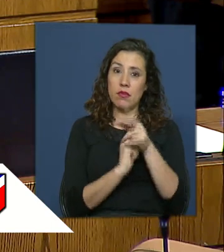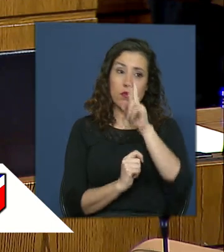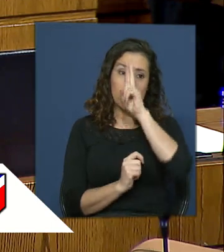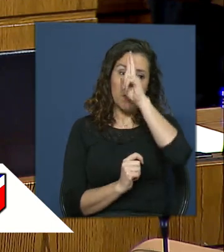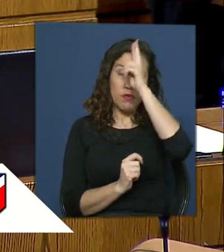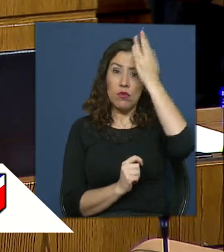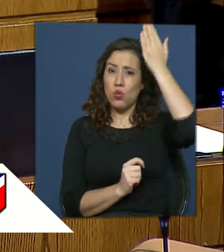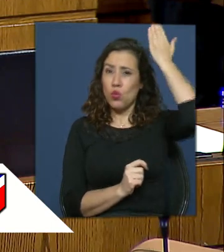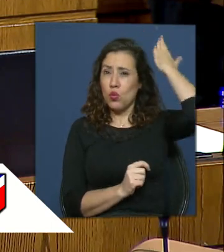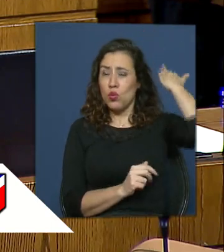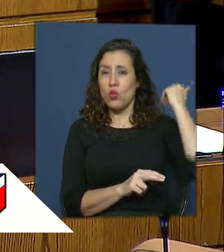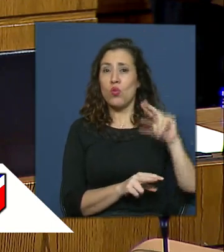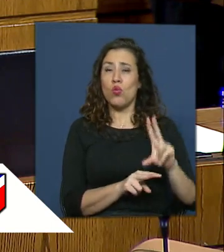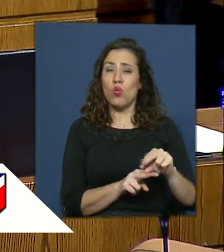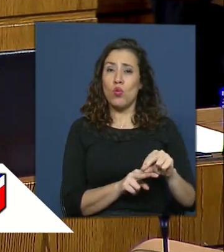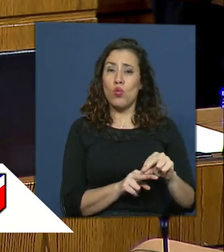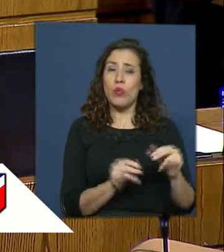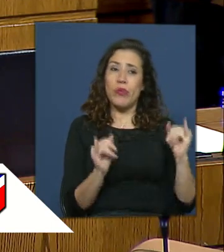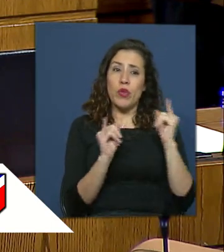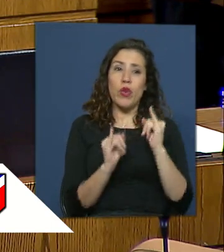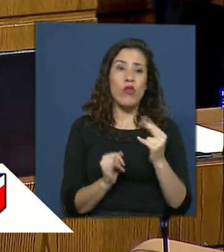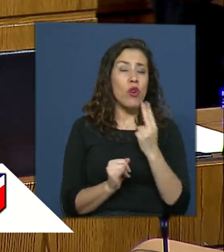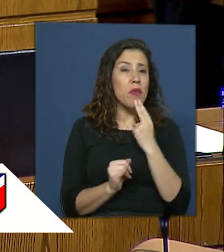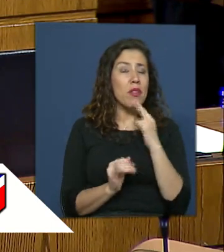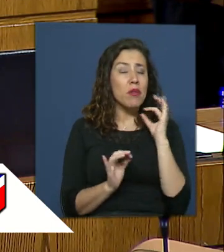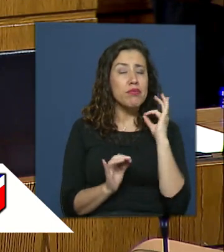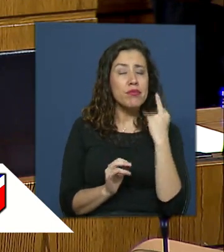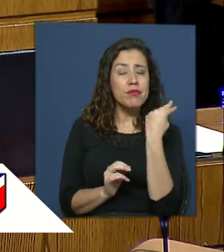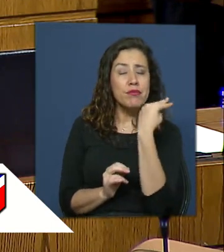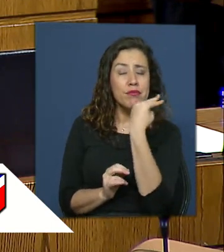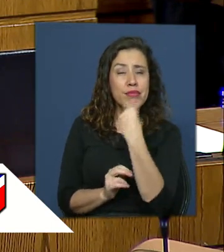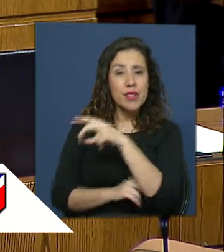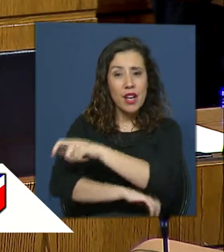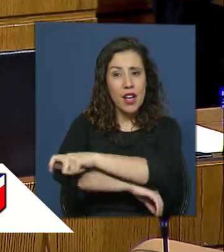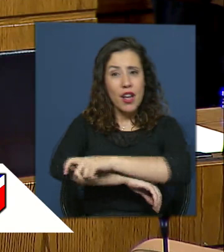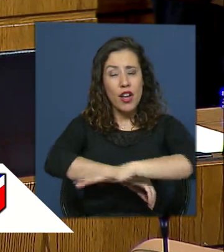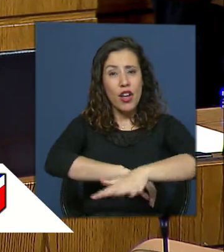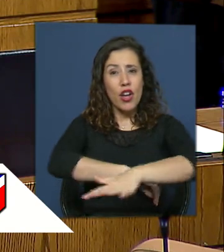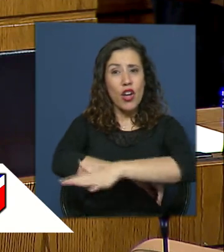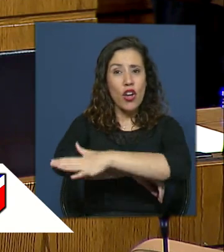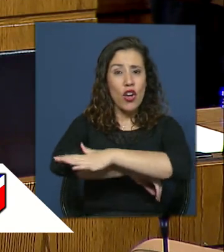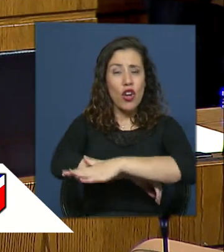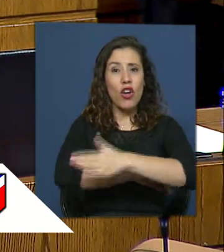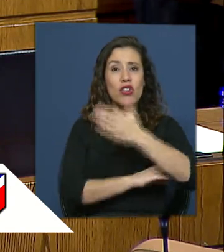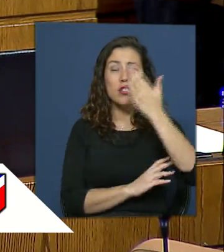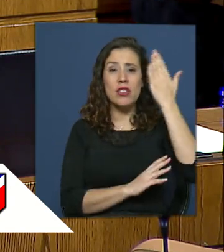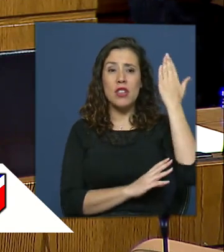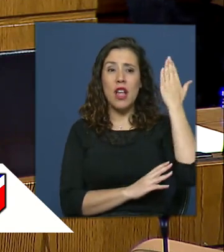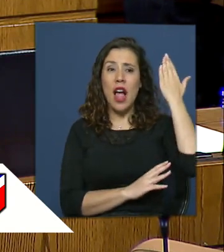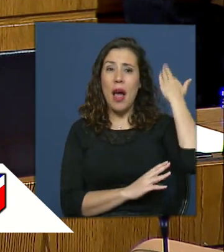tradiciones ancestrales, los modos de vida característicos de la costa arreica desde la época